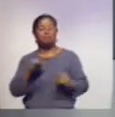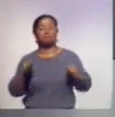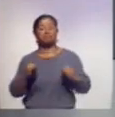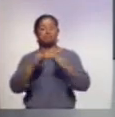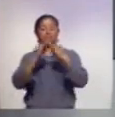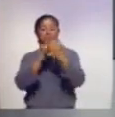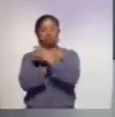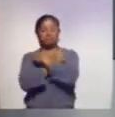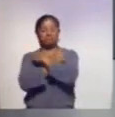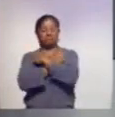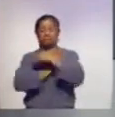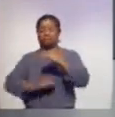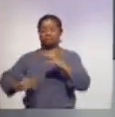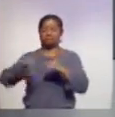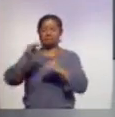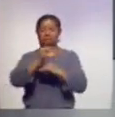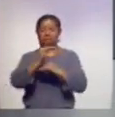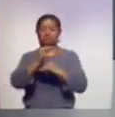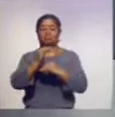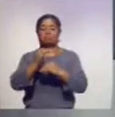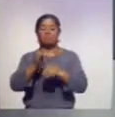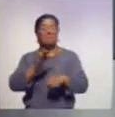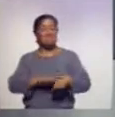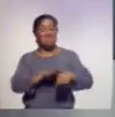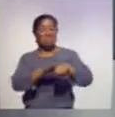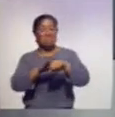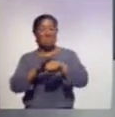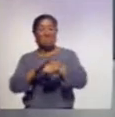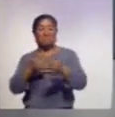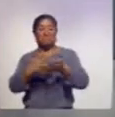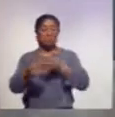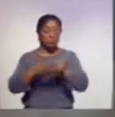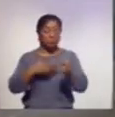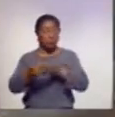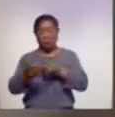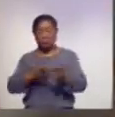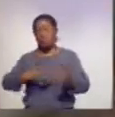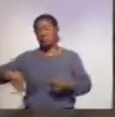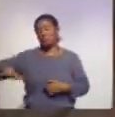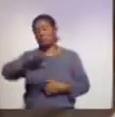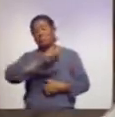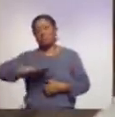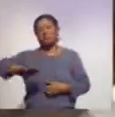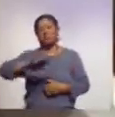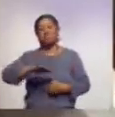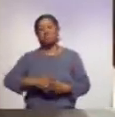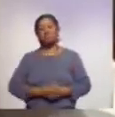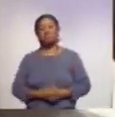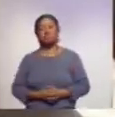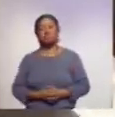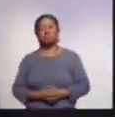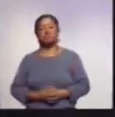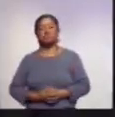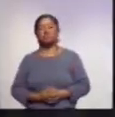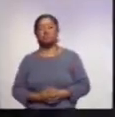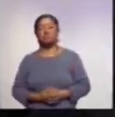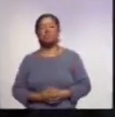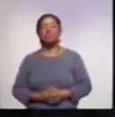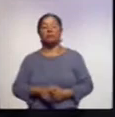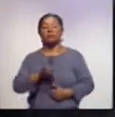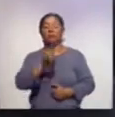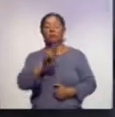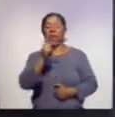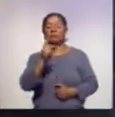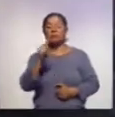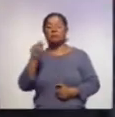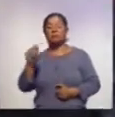de educación superior más innovadoras de la región. La Universidad Politécnica de Tlaxcala